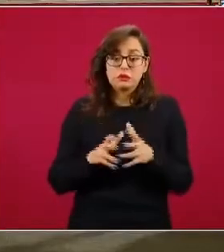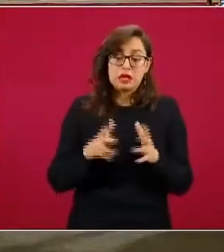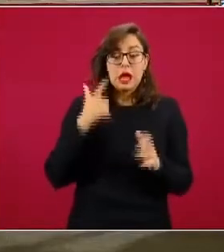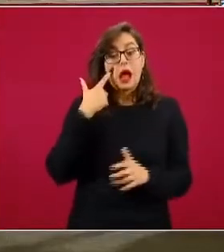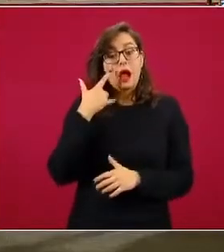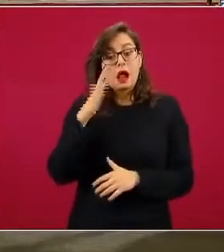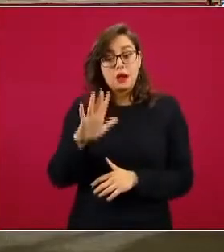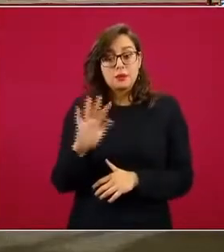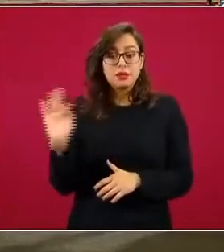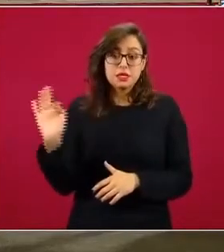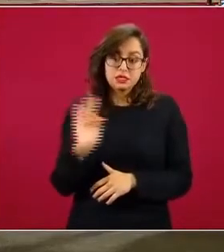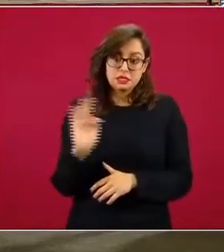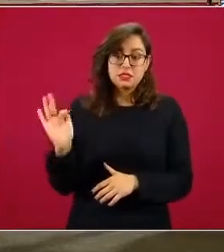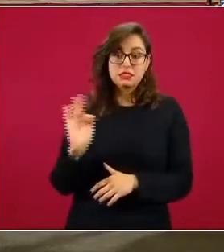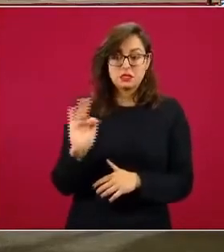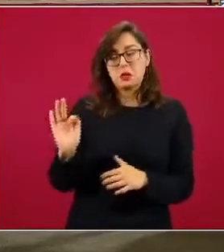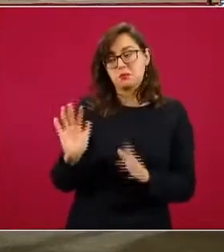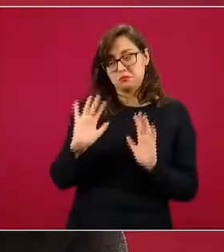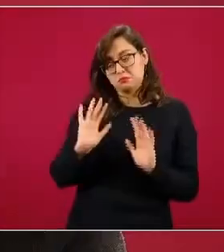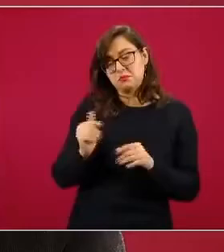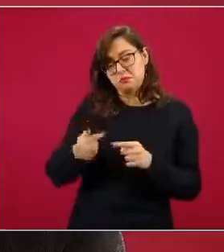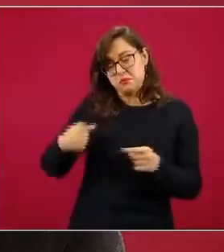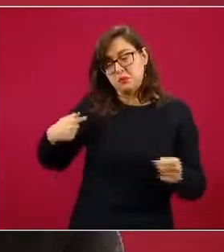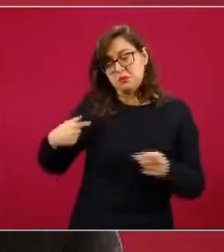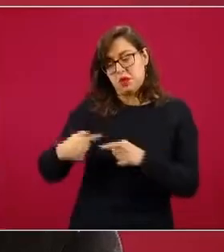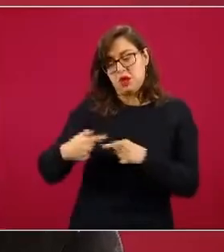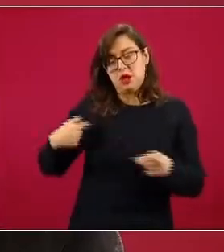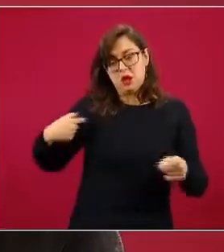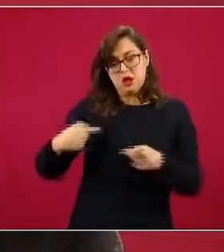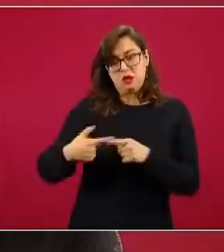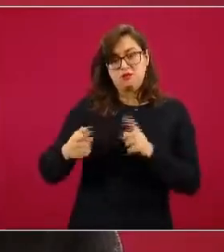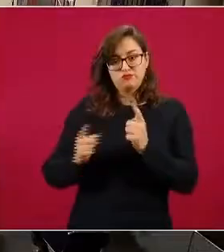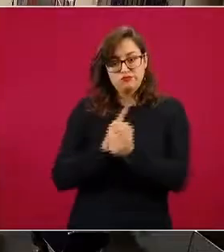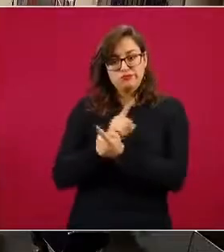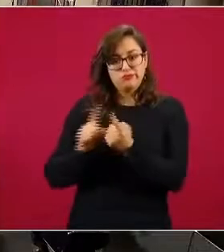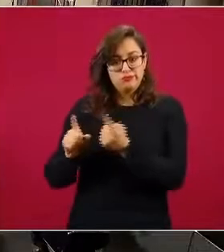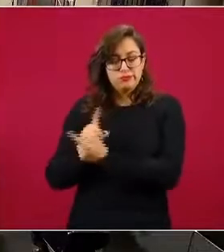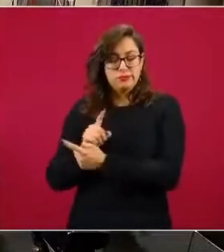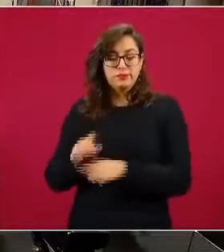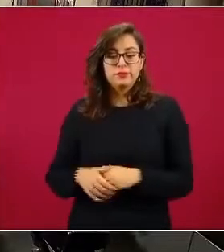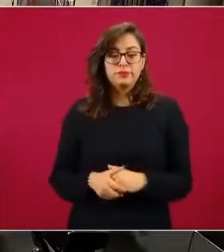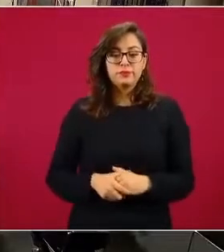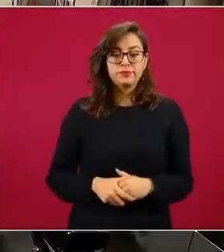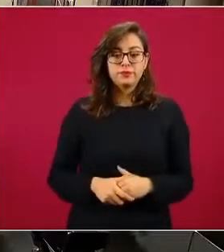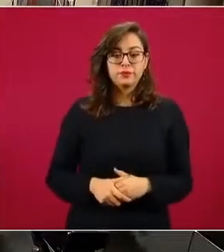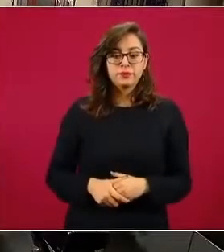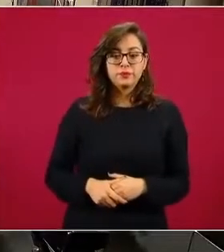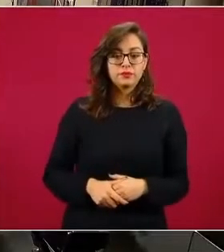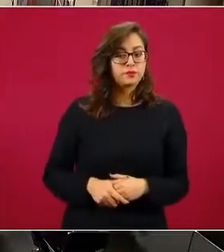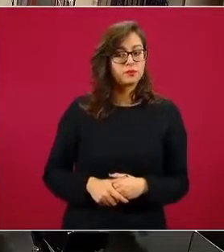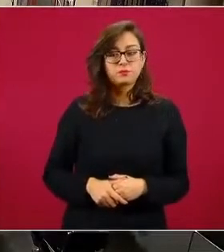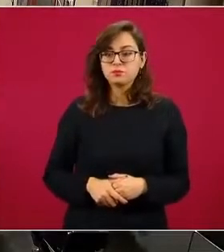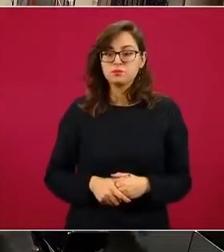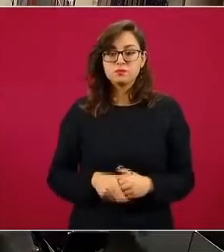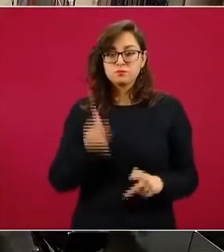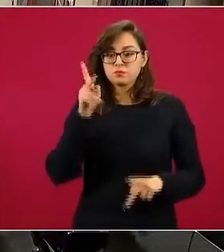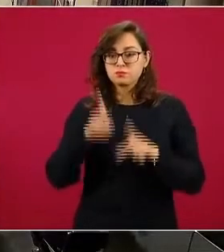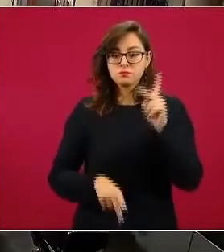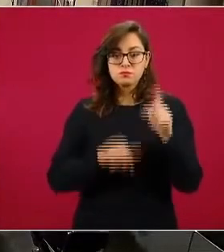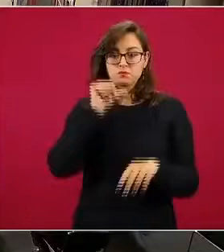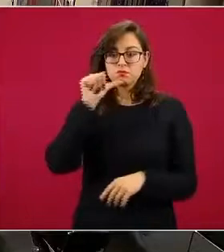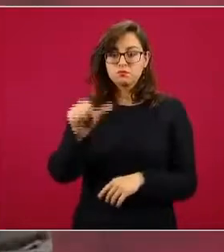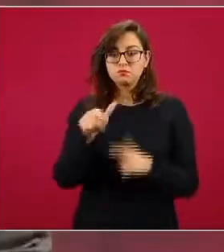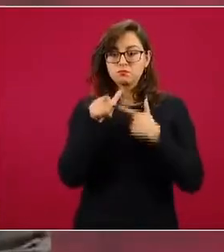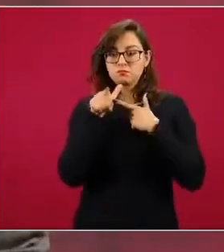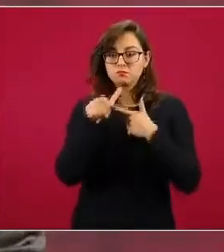a los contactos entre personas en este sentido. No se ha interrumpido, para